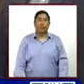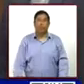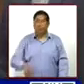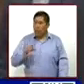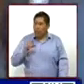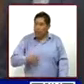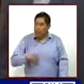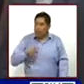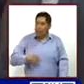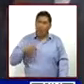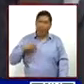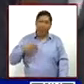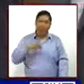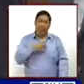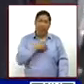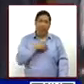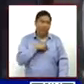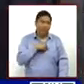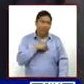Necesitamos